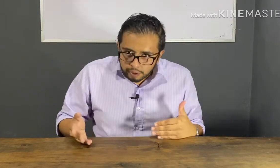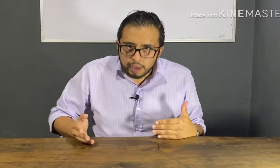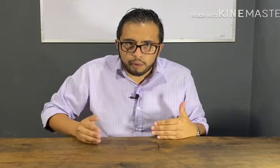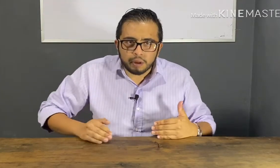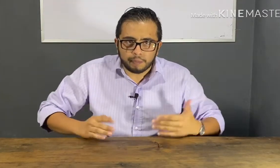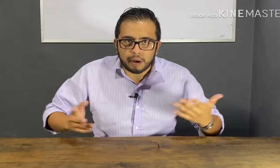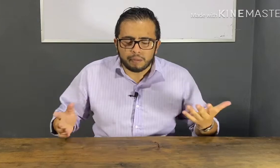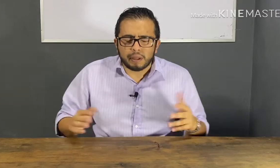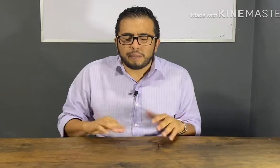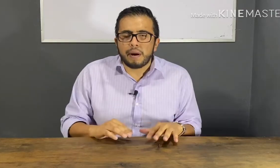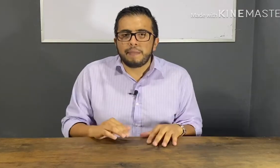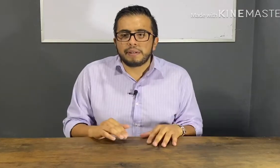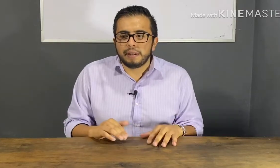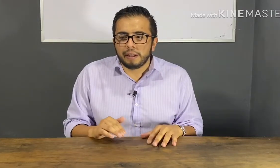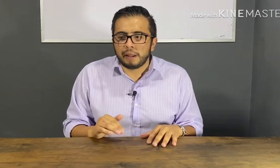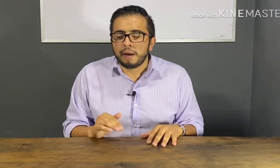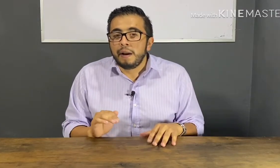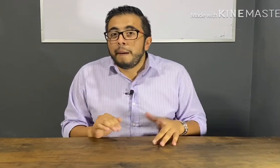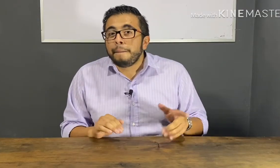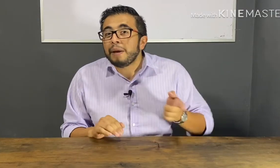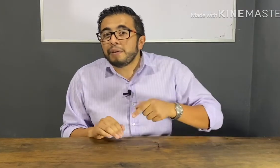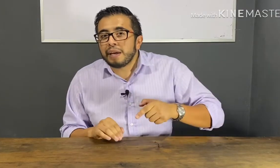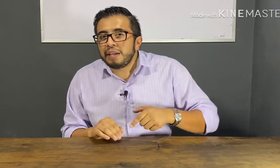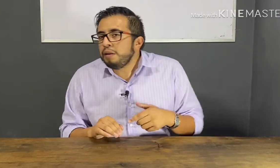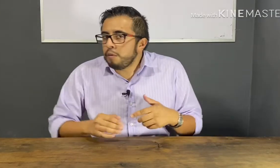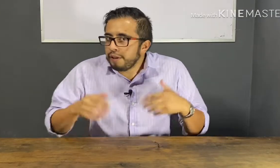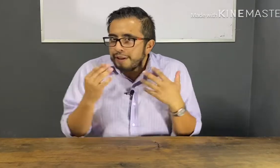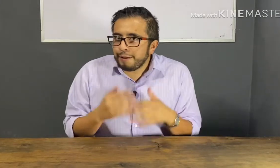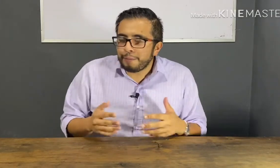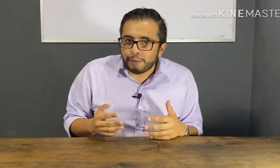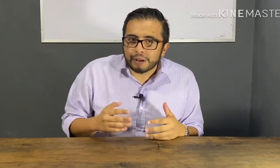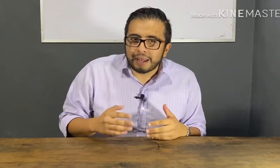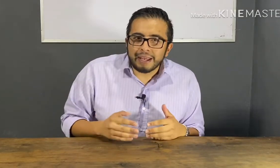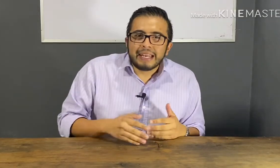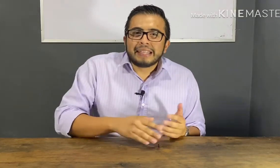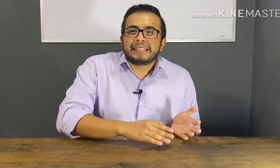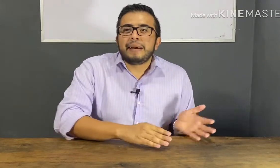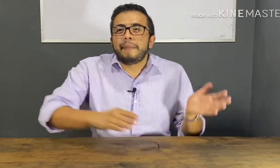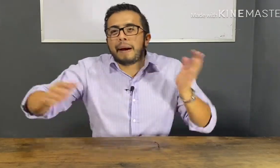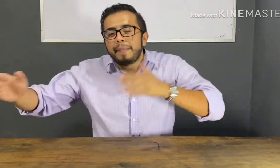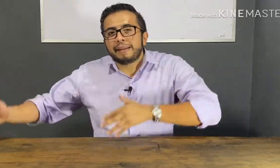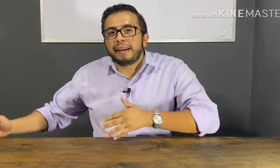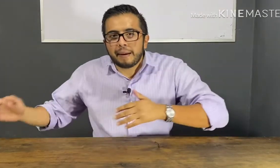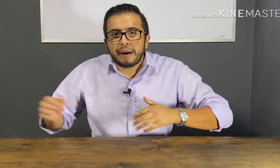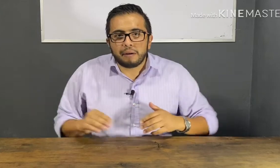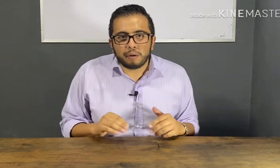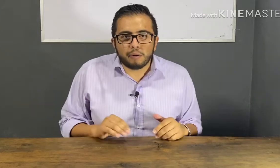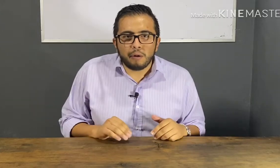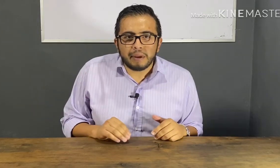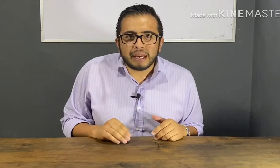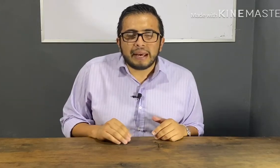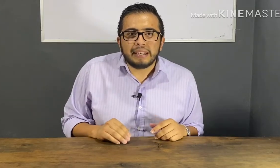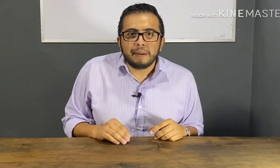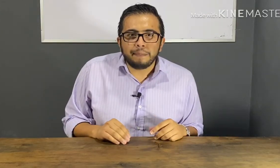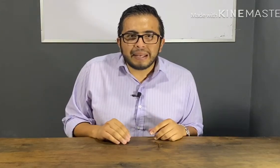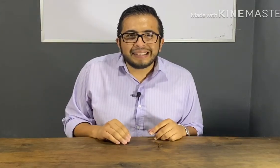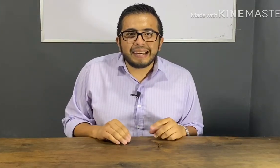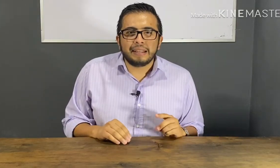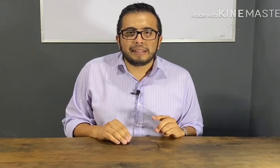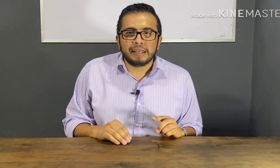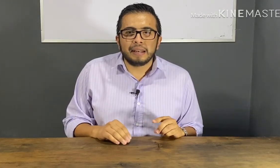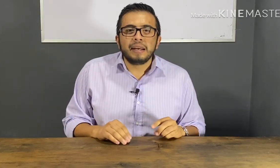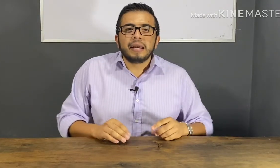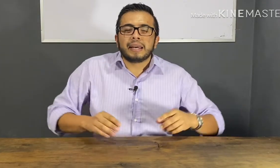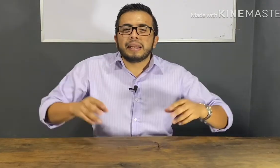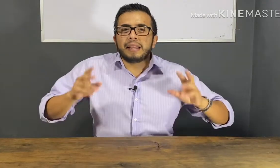Y voy de acuerdo, palomita para el presidente. Pero de allí no entiendo por qué se va a materia macroeconómica y empieza